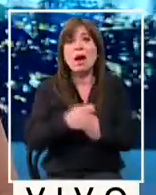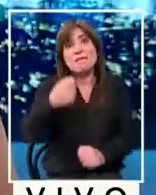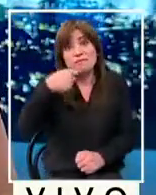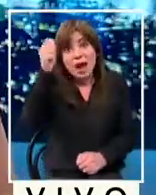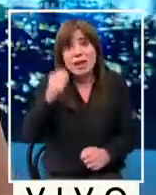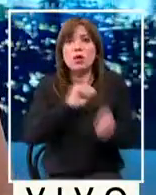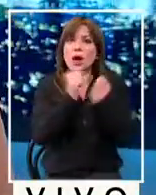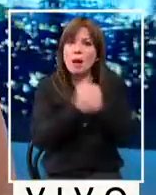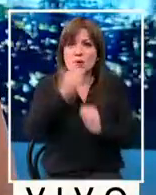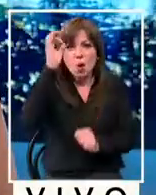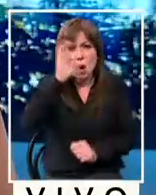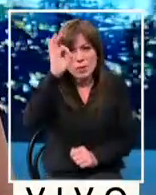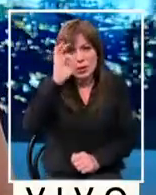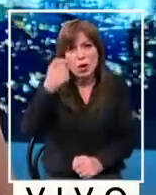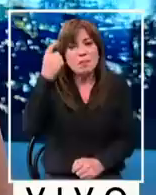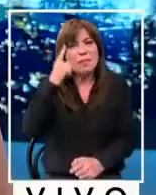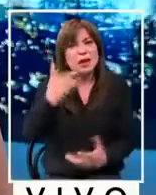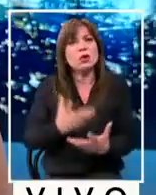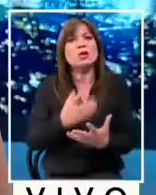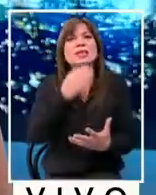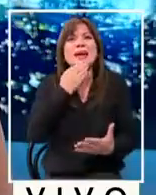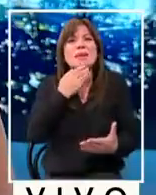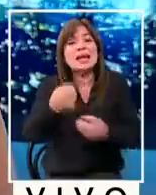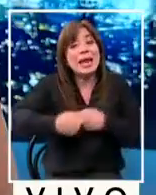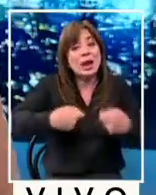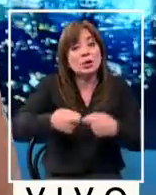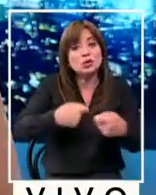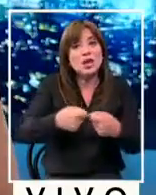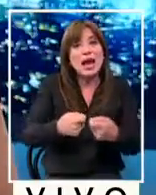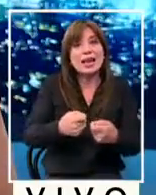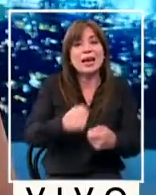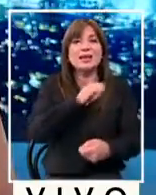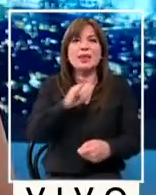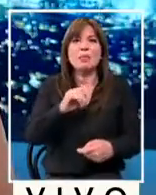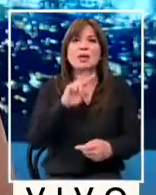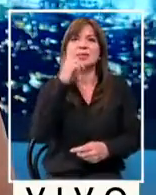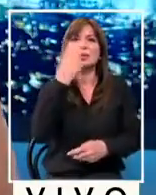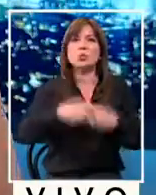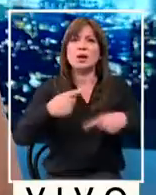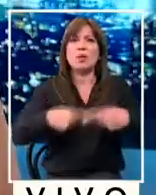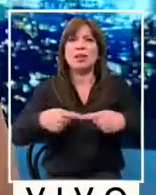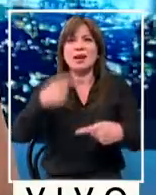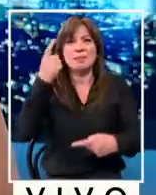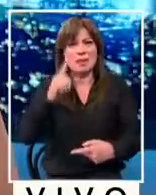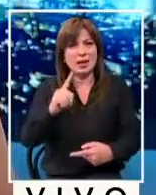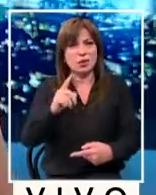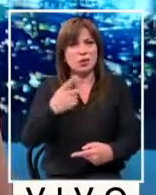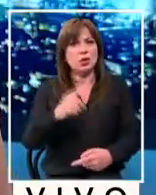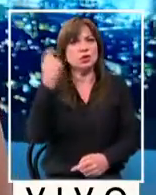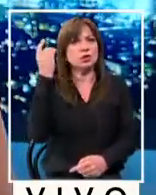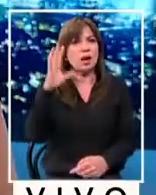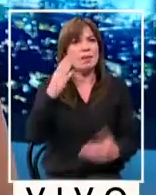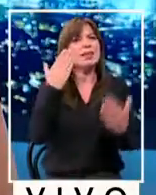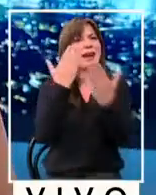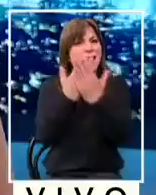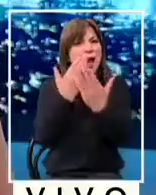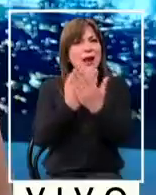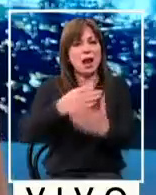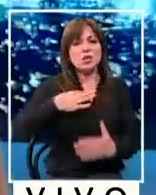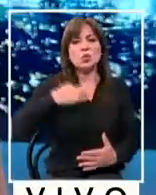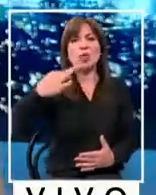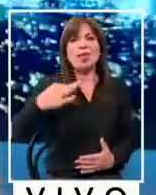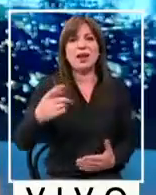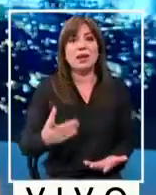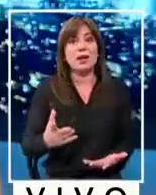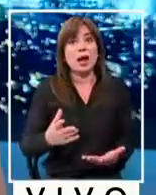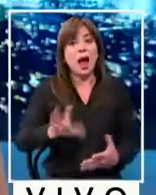válido negociar puntos de los programas a cambio de respaldo en una segunda vuelta. Pero eso no solo debe hacerse de cara a la ciudadanía,